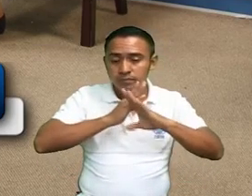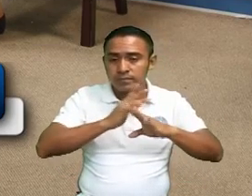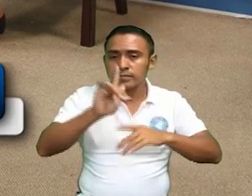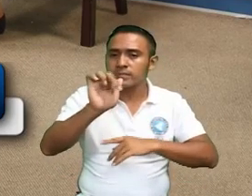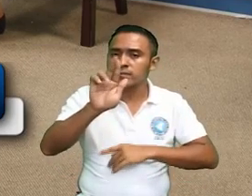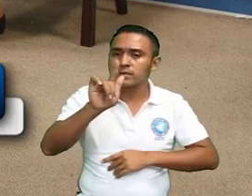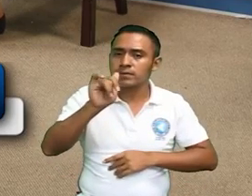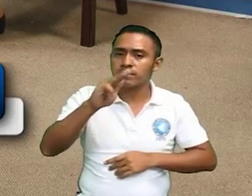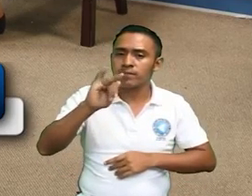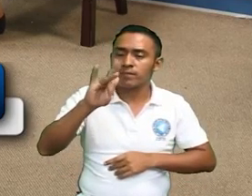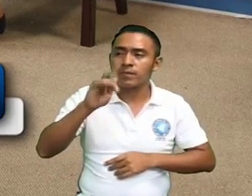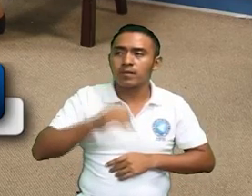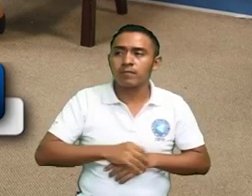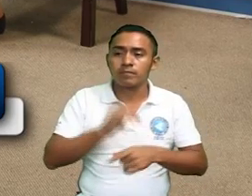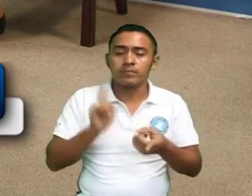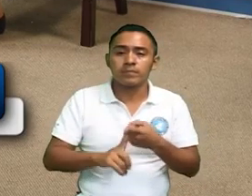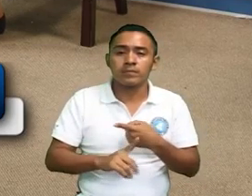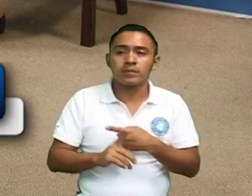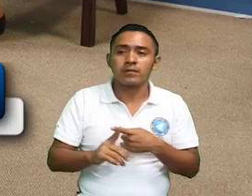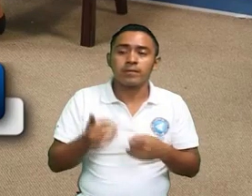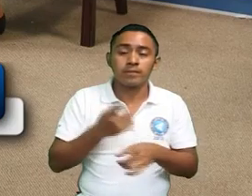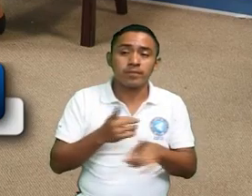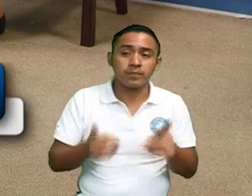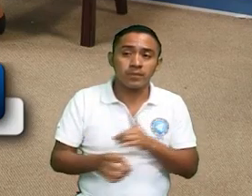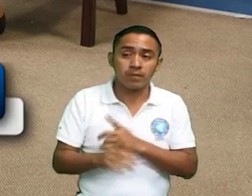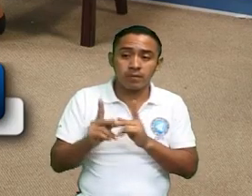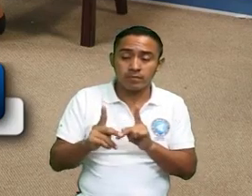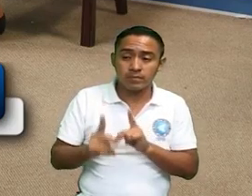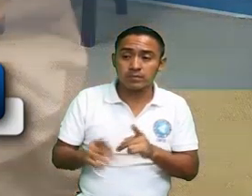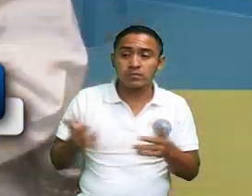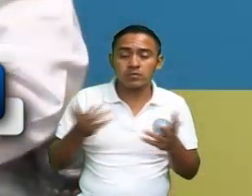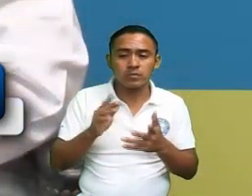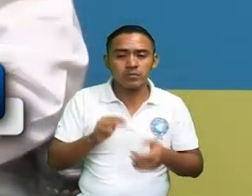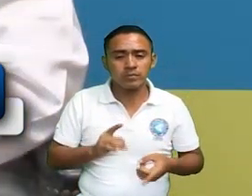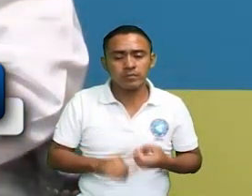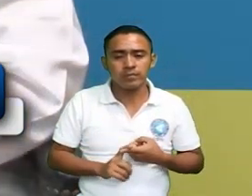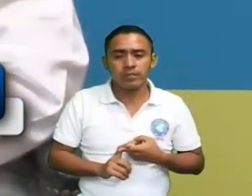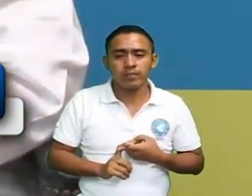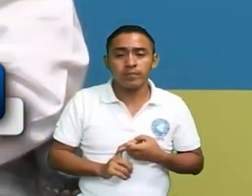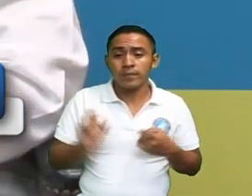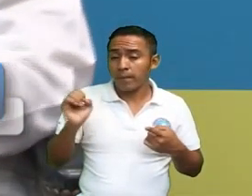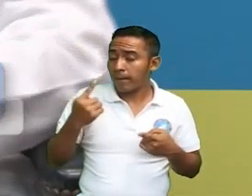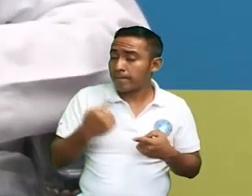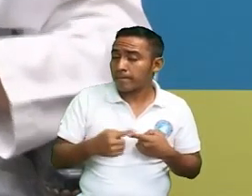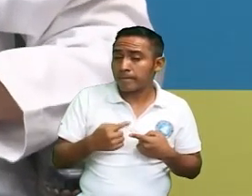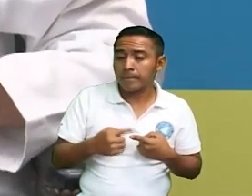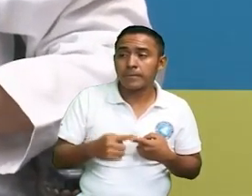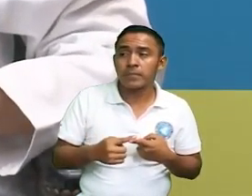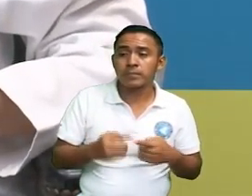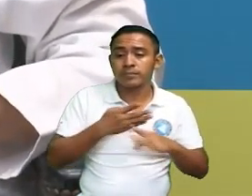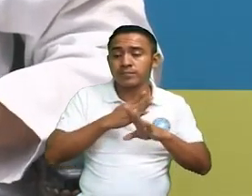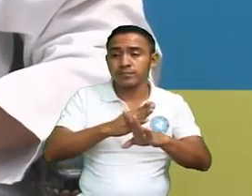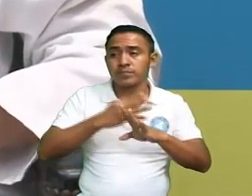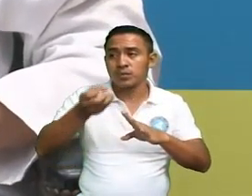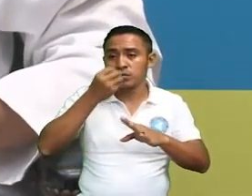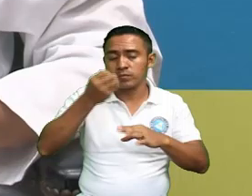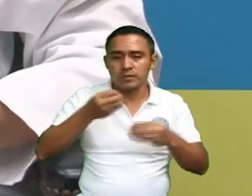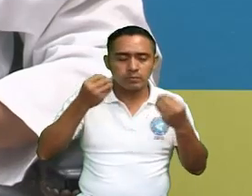Bueno, importante primero las medidas que la persona tiene que realizar. ¿Cuál es lo primero que se les recomienda? Evitar las comidas